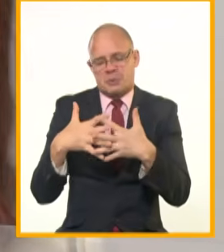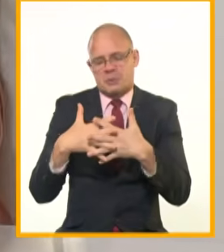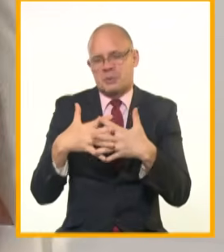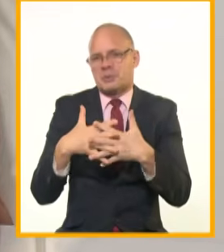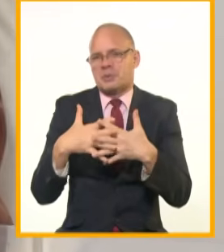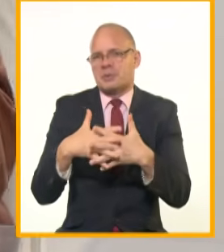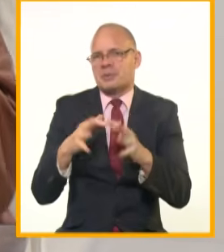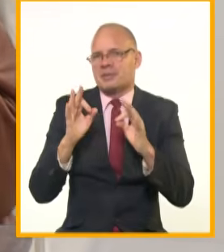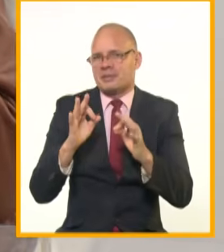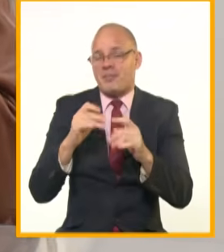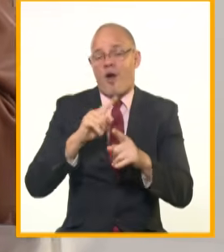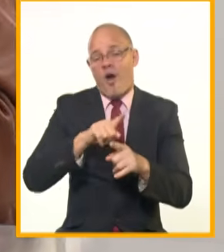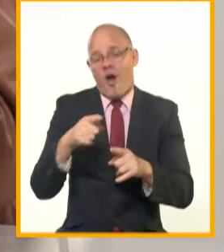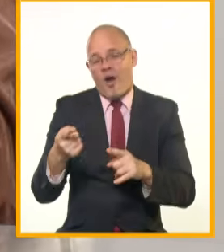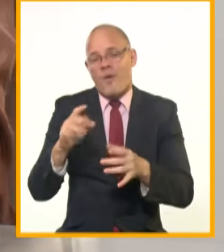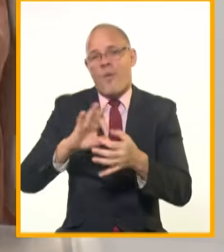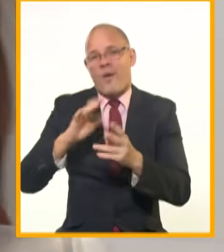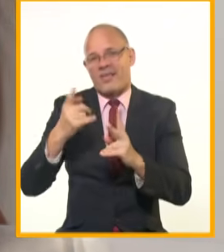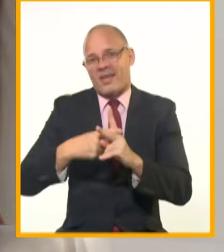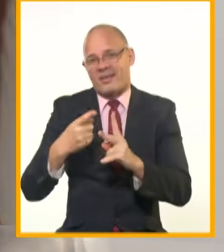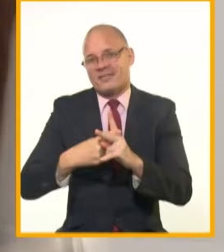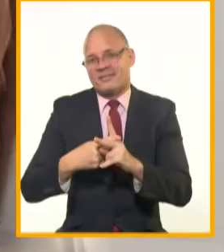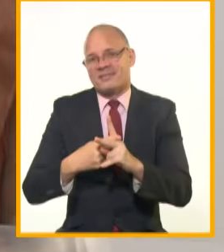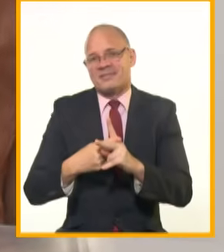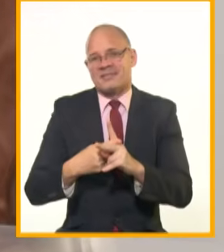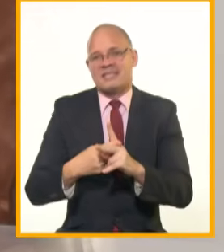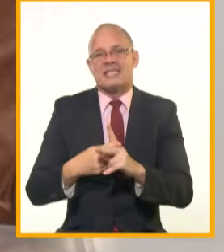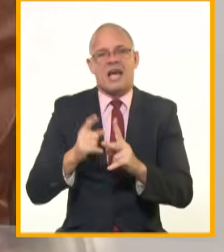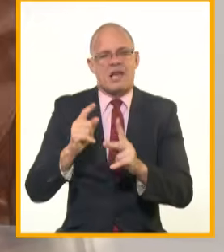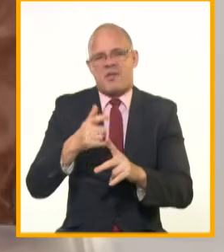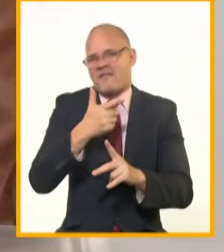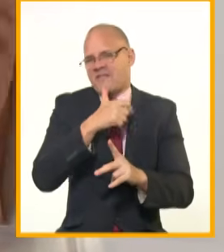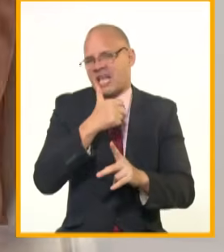estrecho con Guanajay, y eso ha sido fácil.